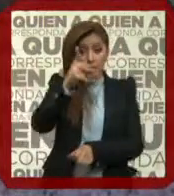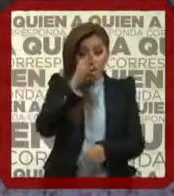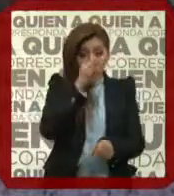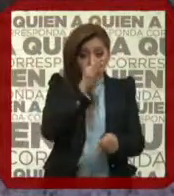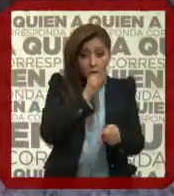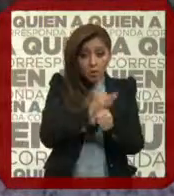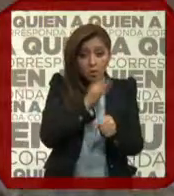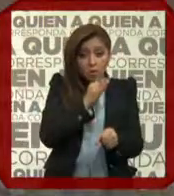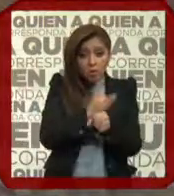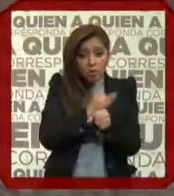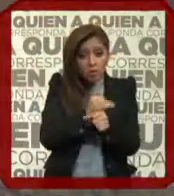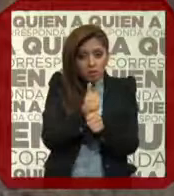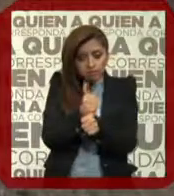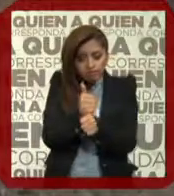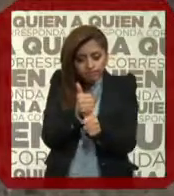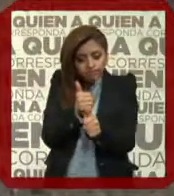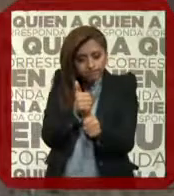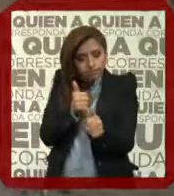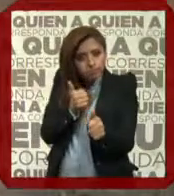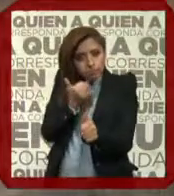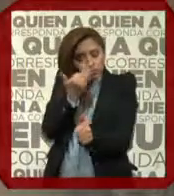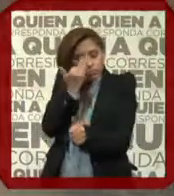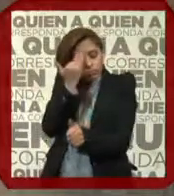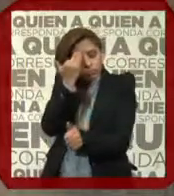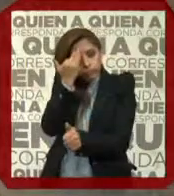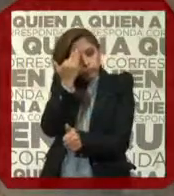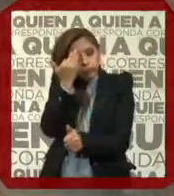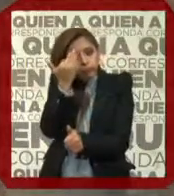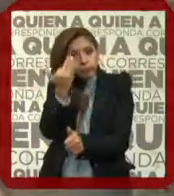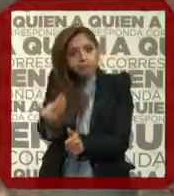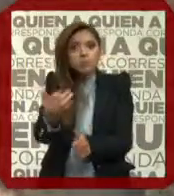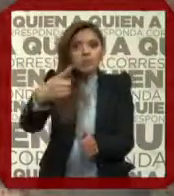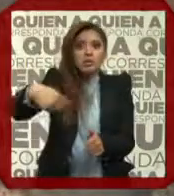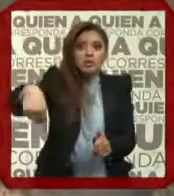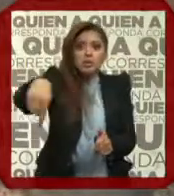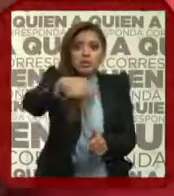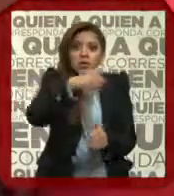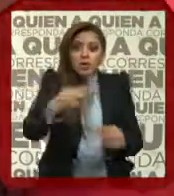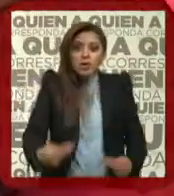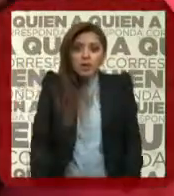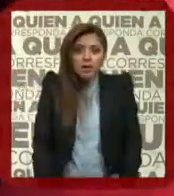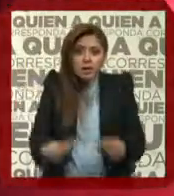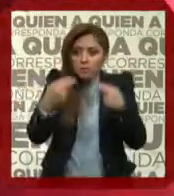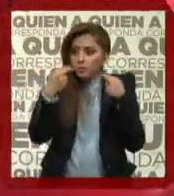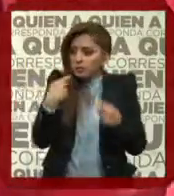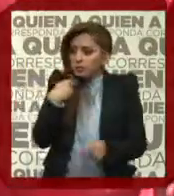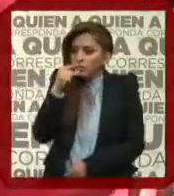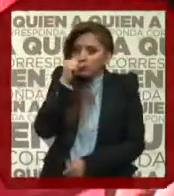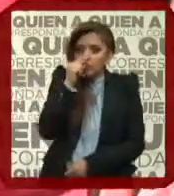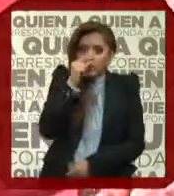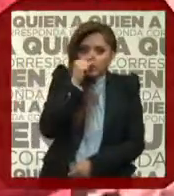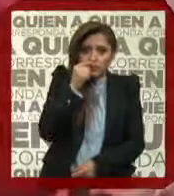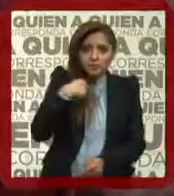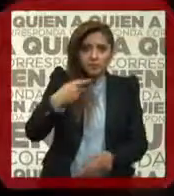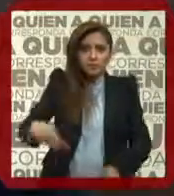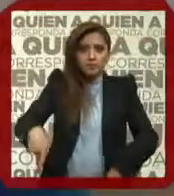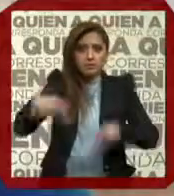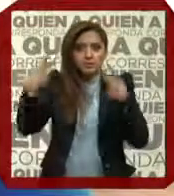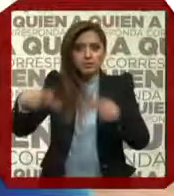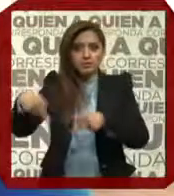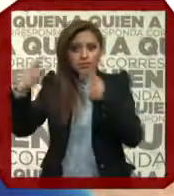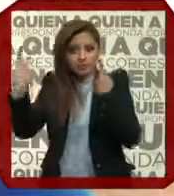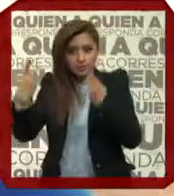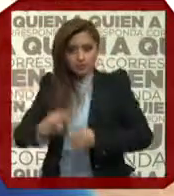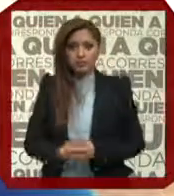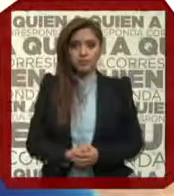con mucho atraso. Situación nada agradable para negocios aledaños de la zona, los cuales se ven perjudicados. Las